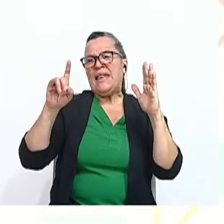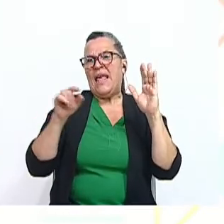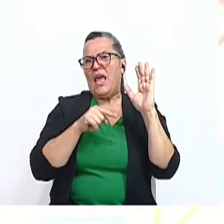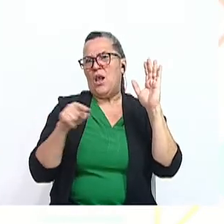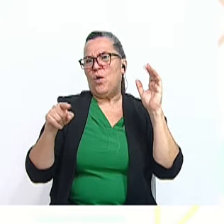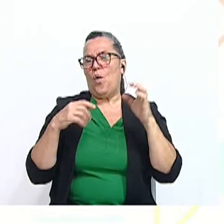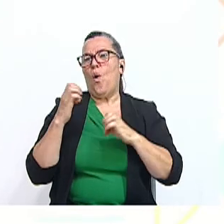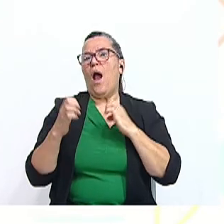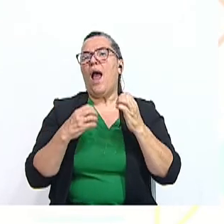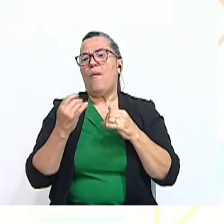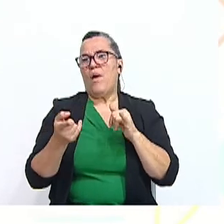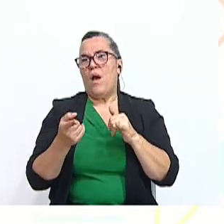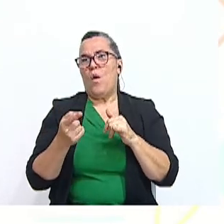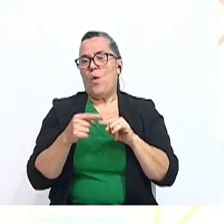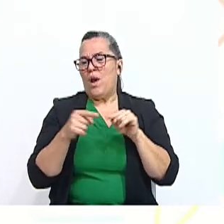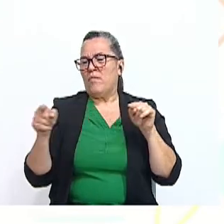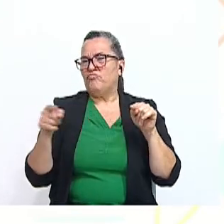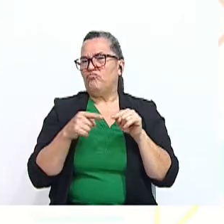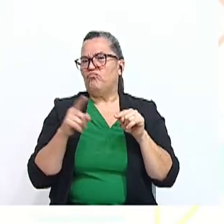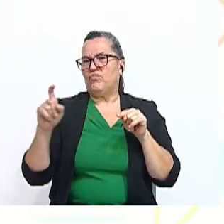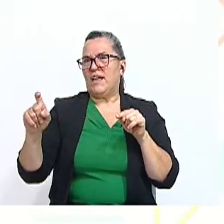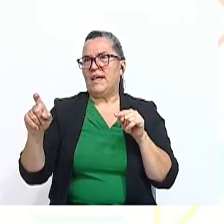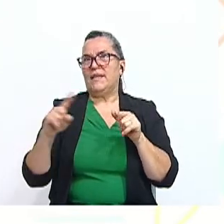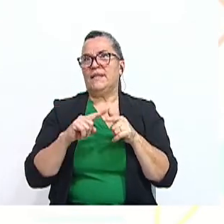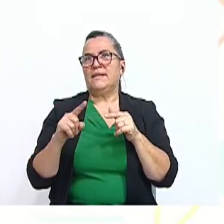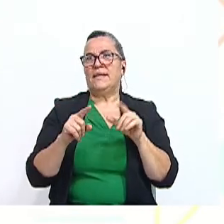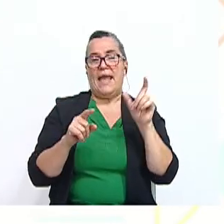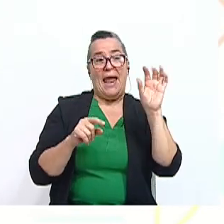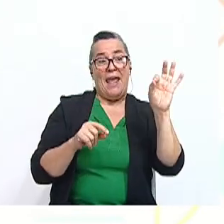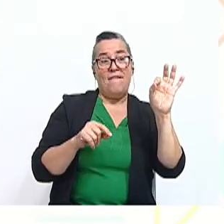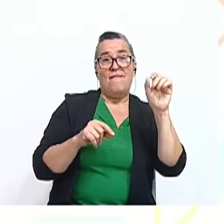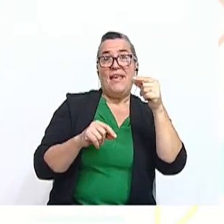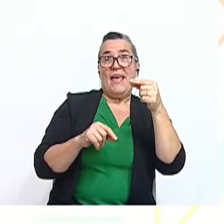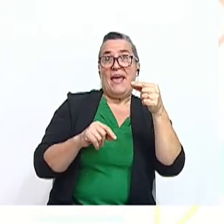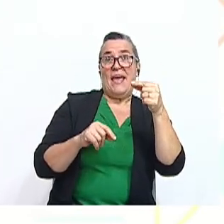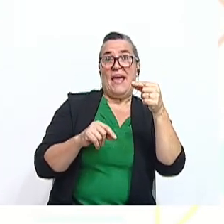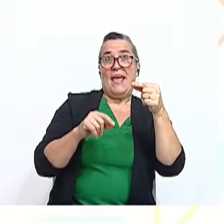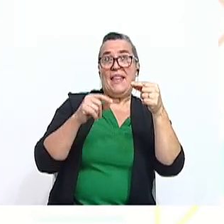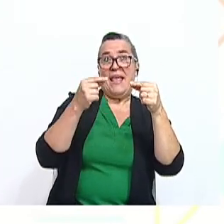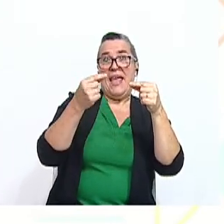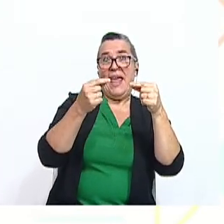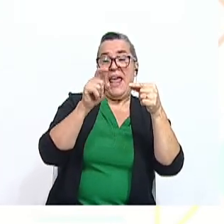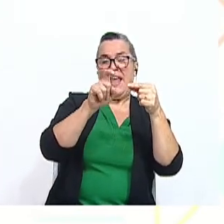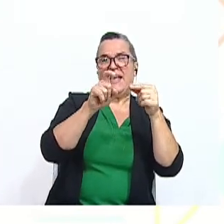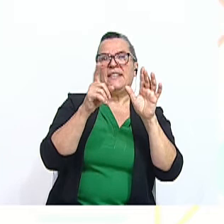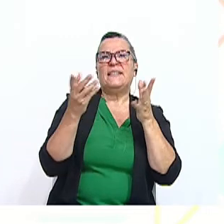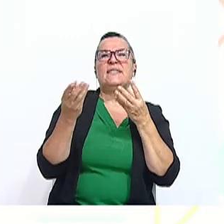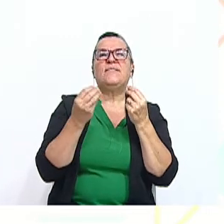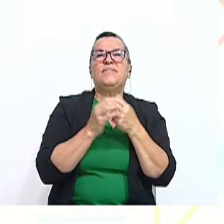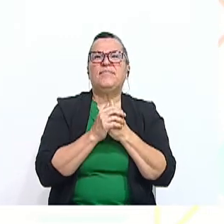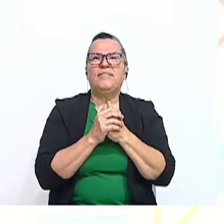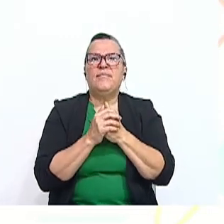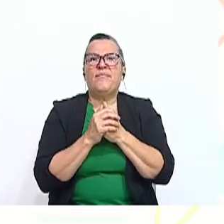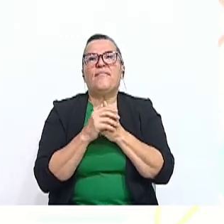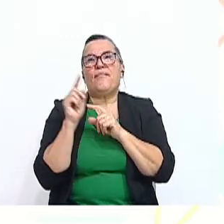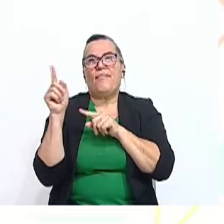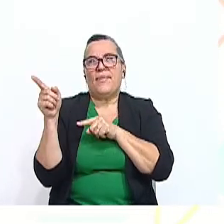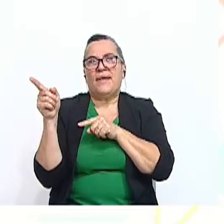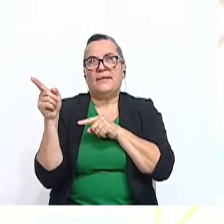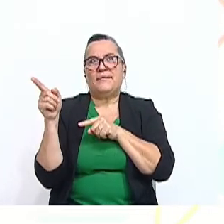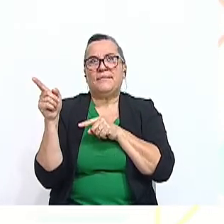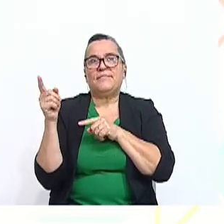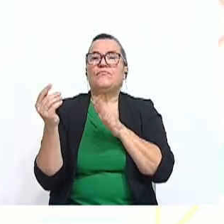Ahora vamos a determinar el criterio, primeramente de la composición de f y g de x. ¿Qué es lo que tenemos que hacer? Pues